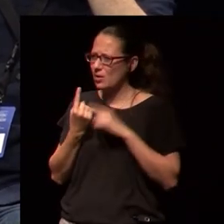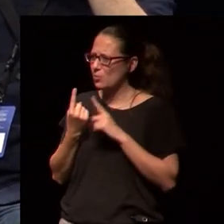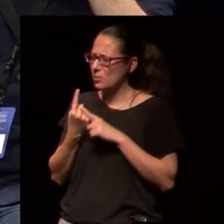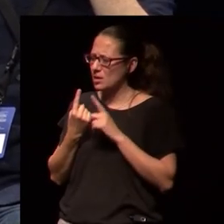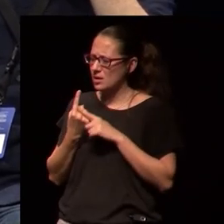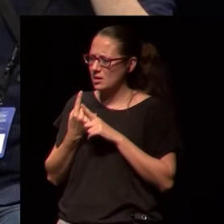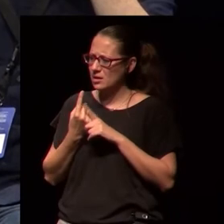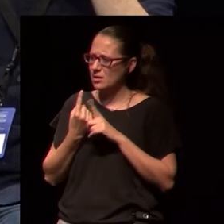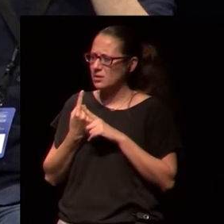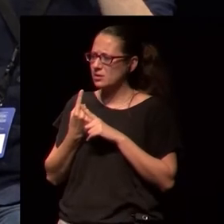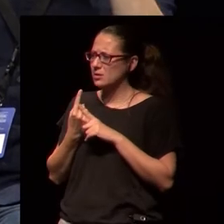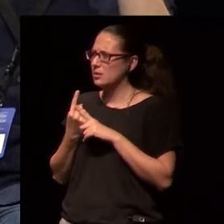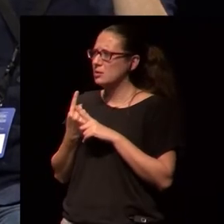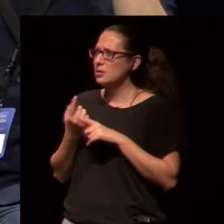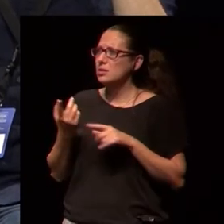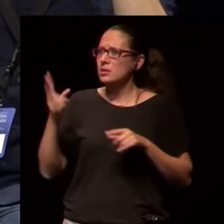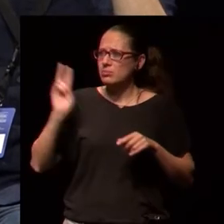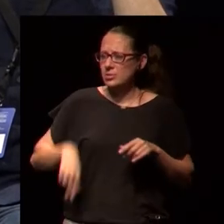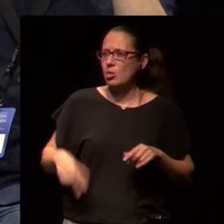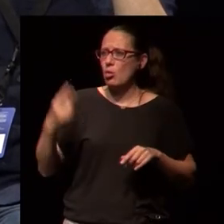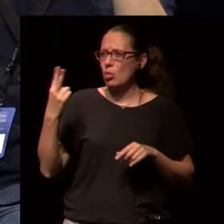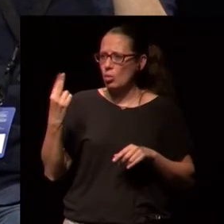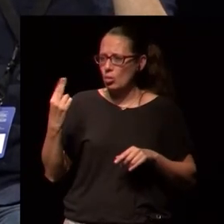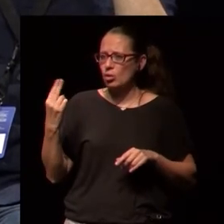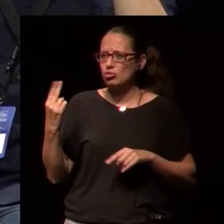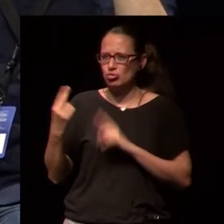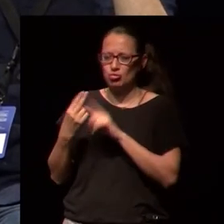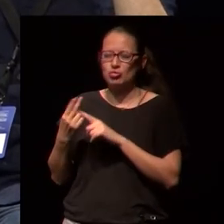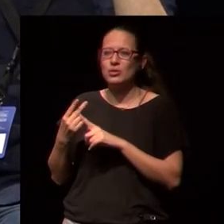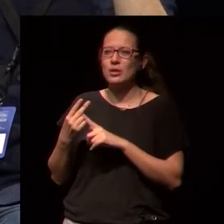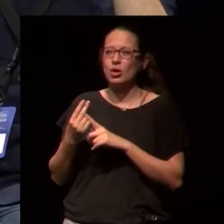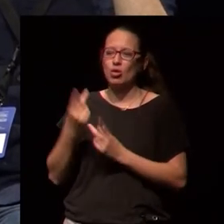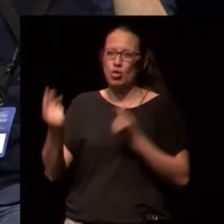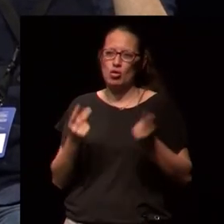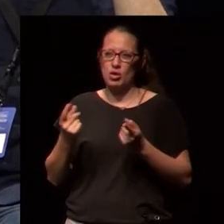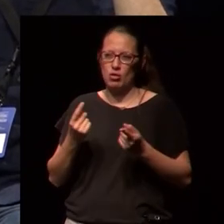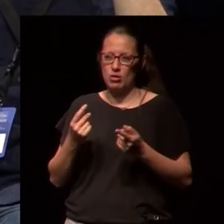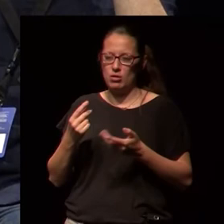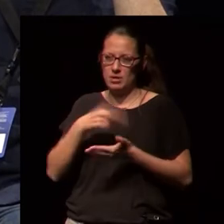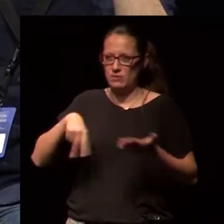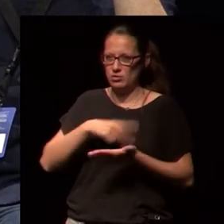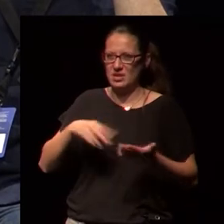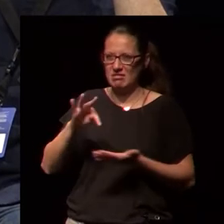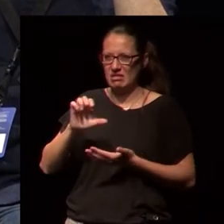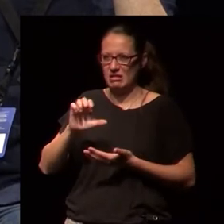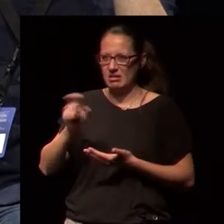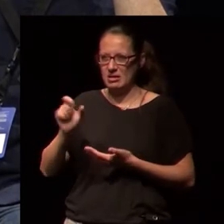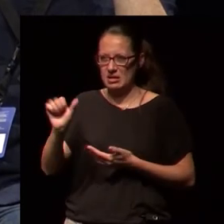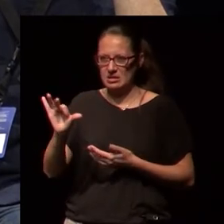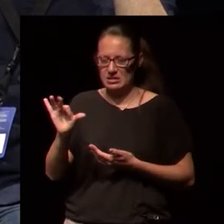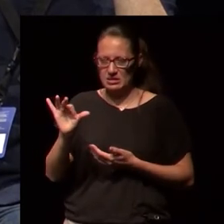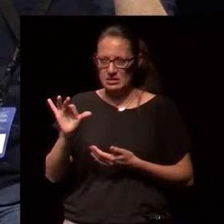una de ellas ya sabéis, es un dúo de coreógrafos de Texas que trabajan